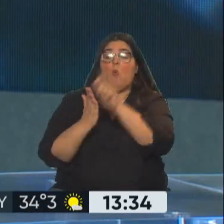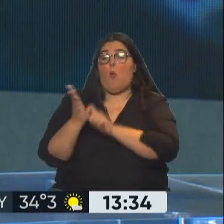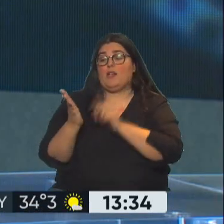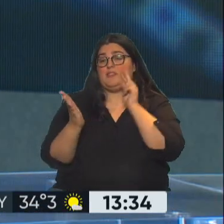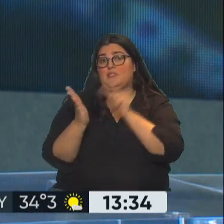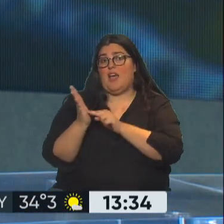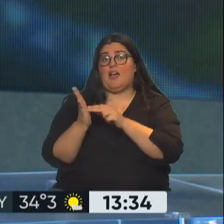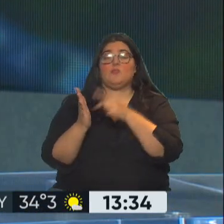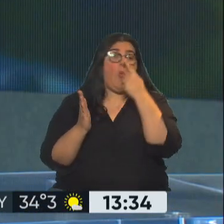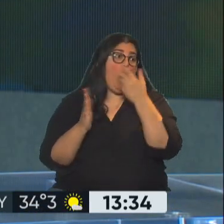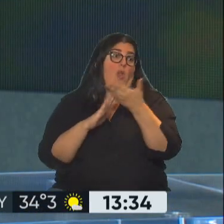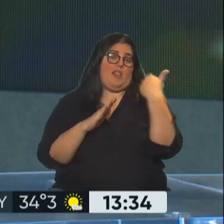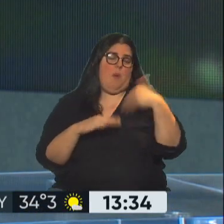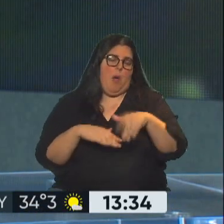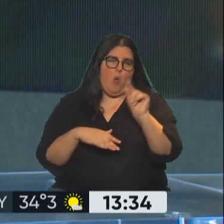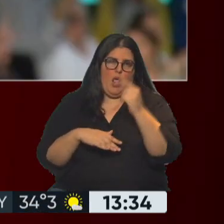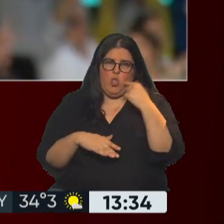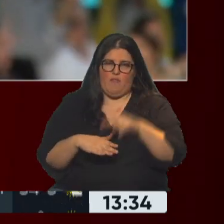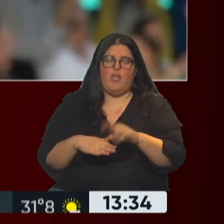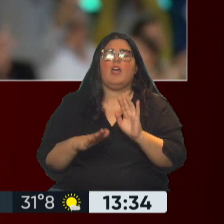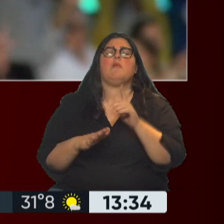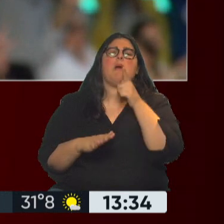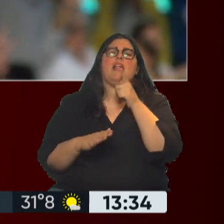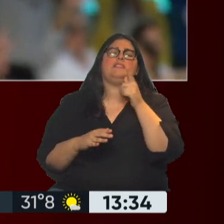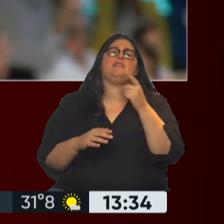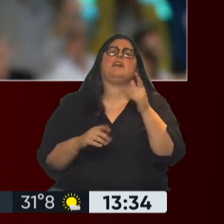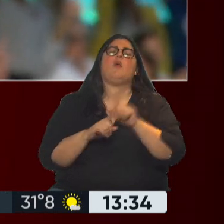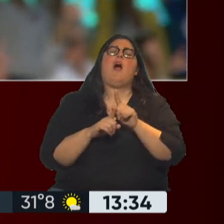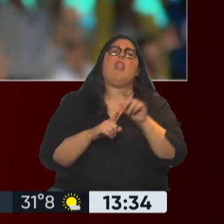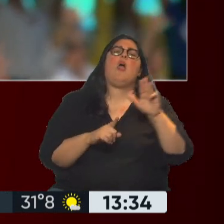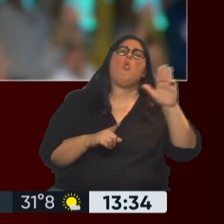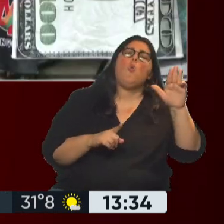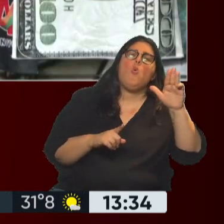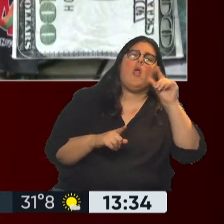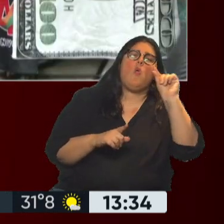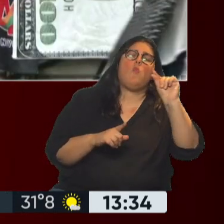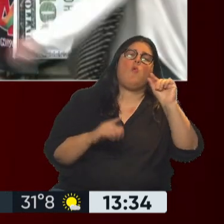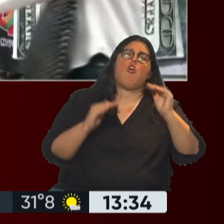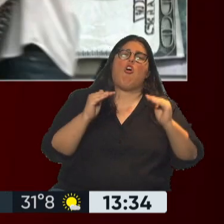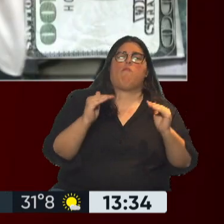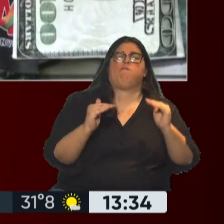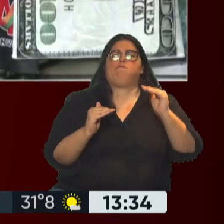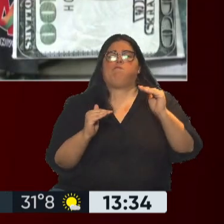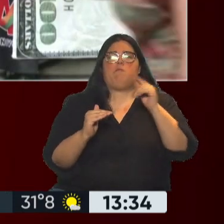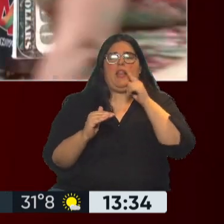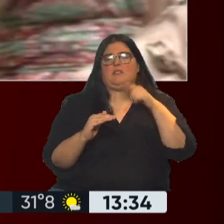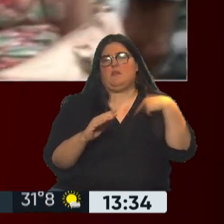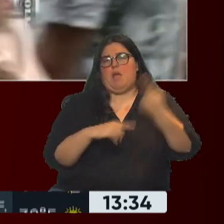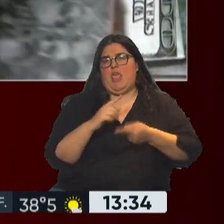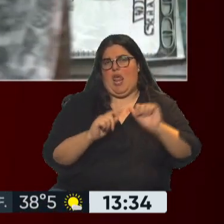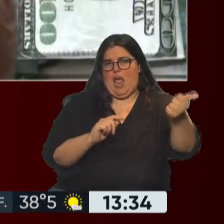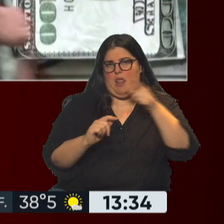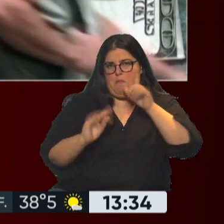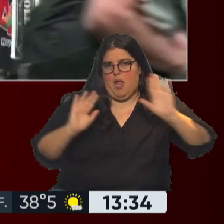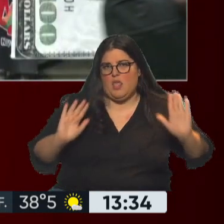ahora en un rato, que la diferencia se consolida entre los dos candidatos, que sería Lula quien se impondría en el día de mañana. Sin